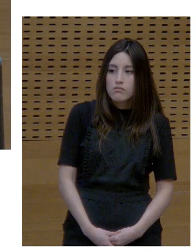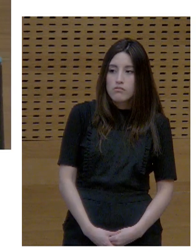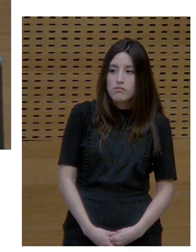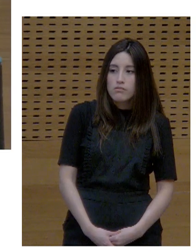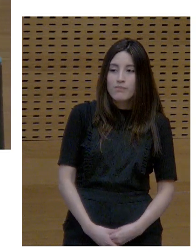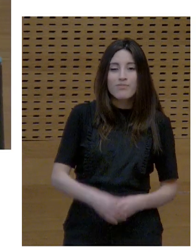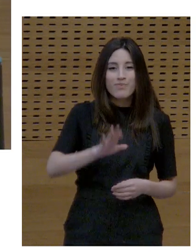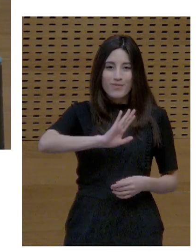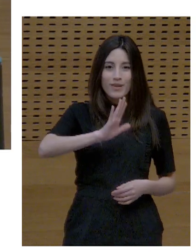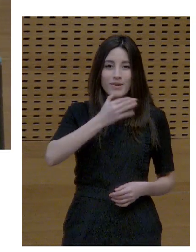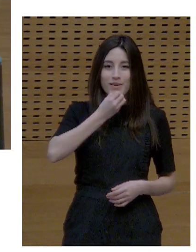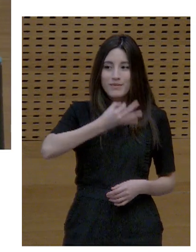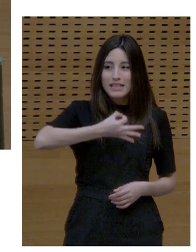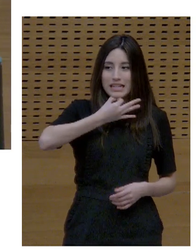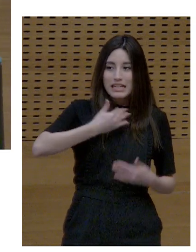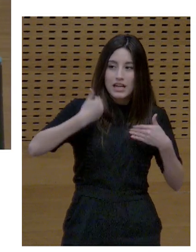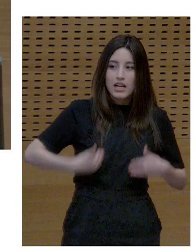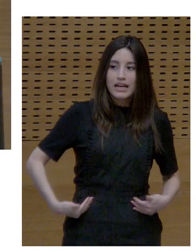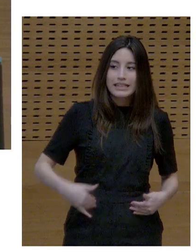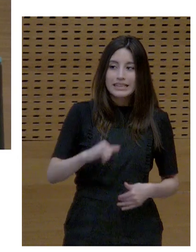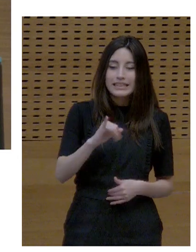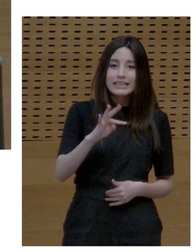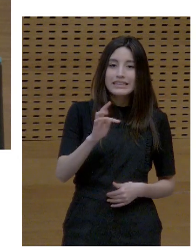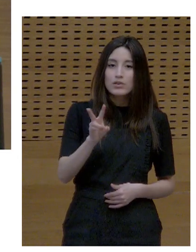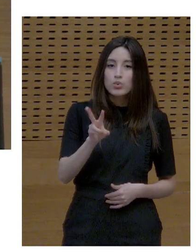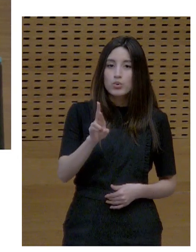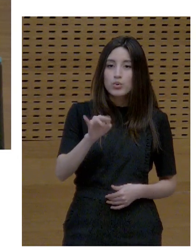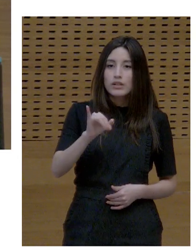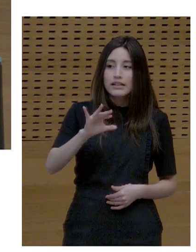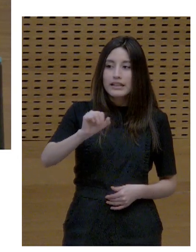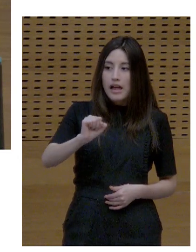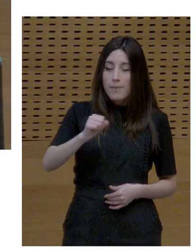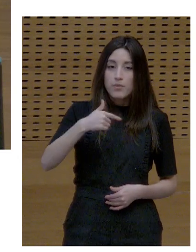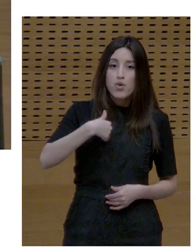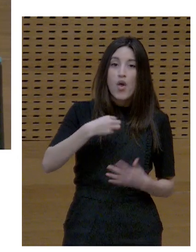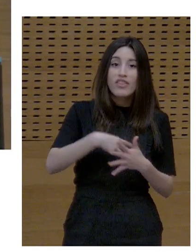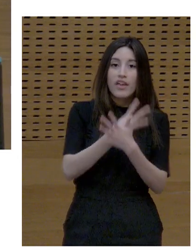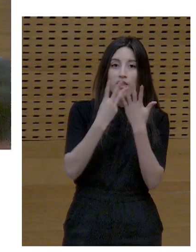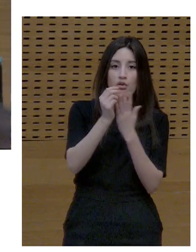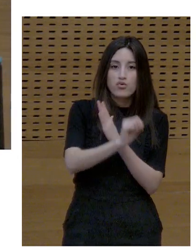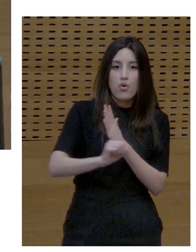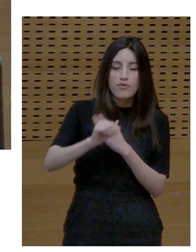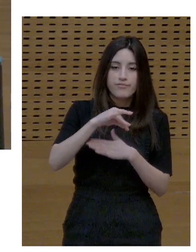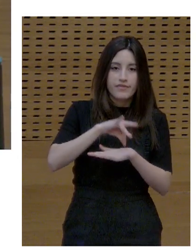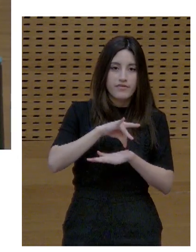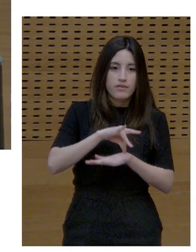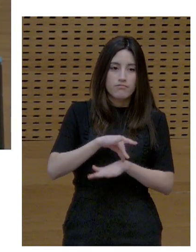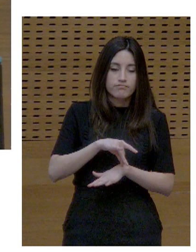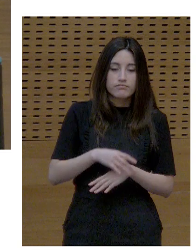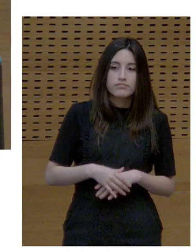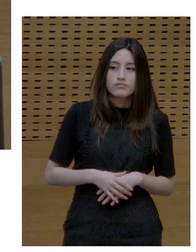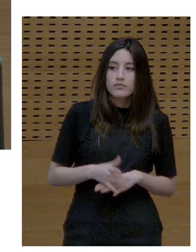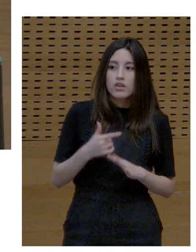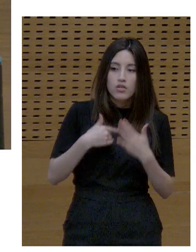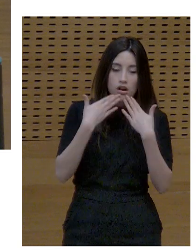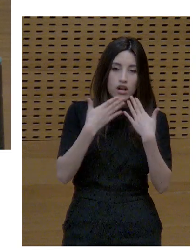Bueno, buenas tardes. Soy Iturria, 18 años con el Parkinson. Quería agradecer